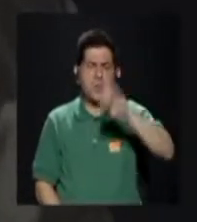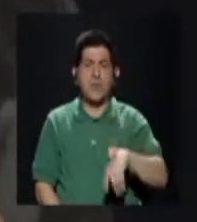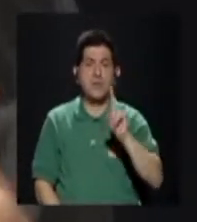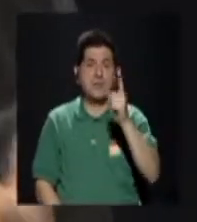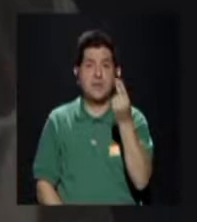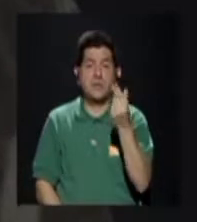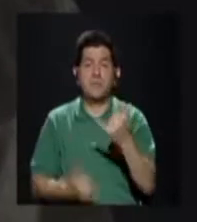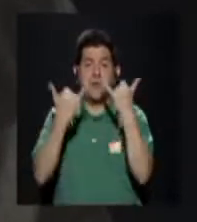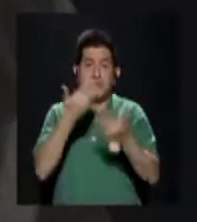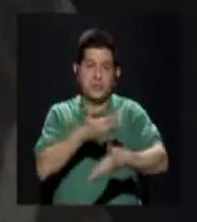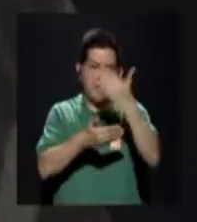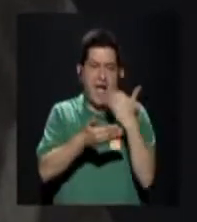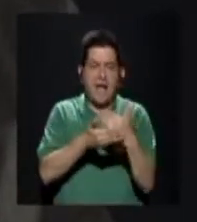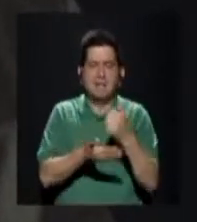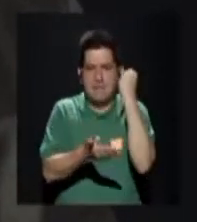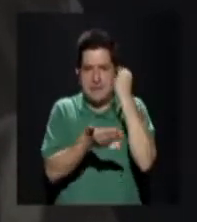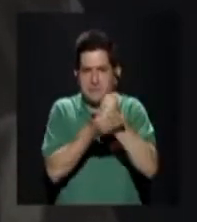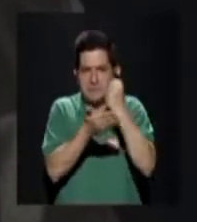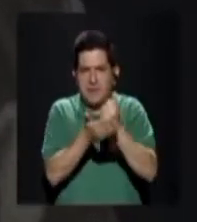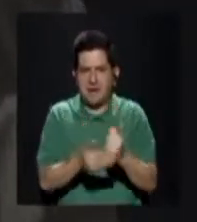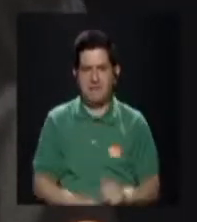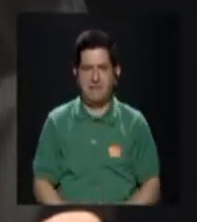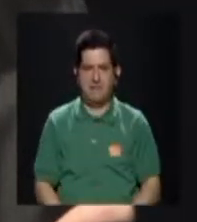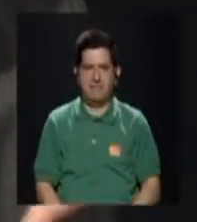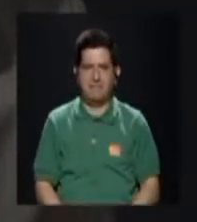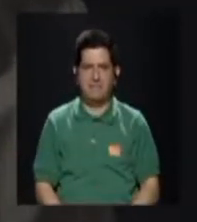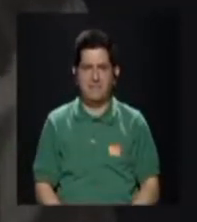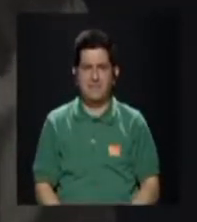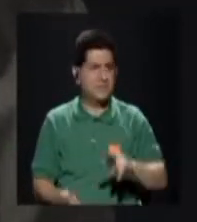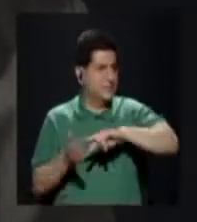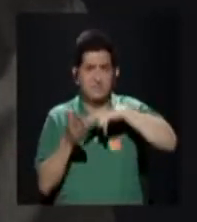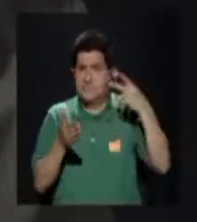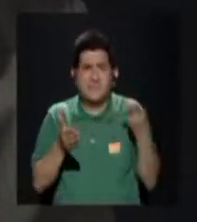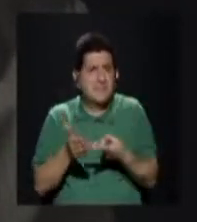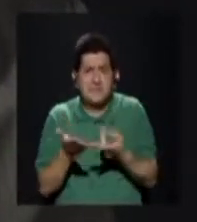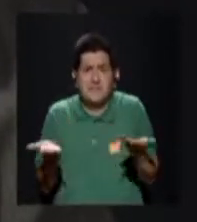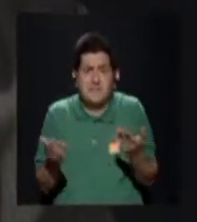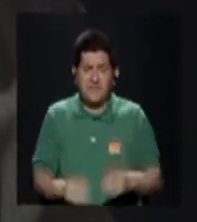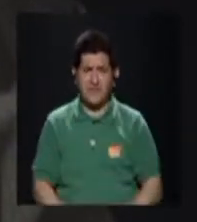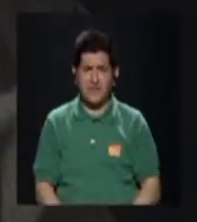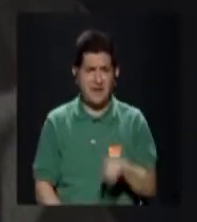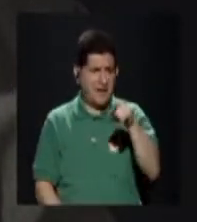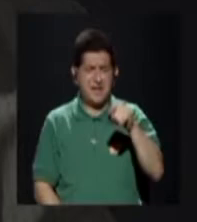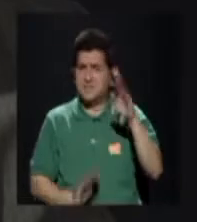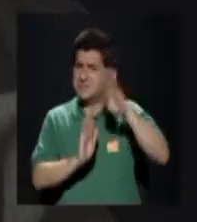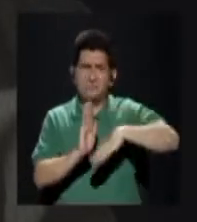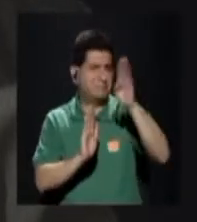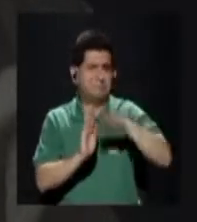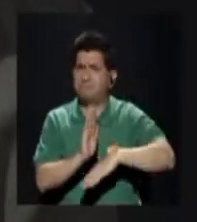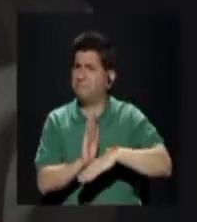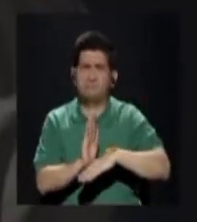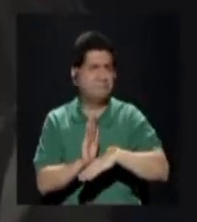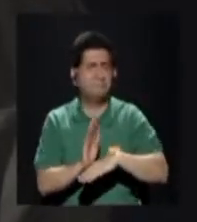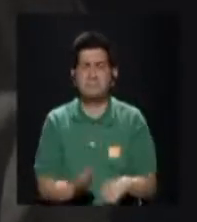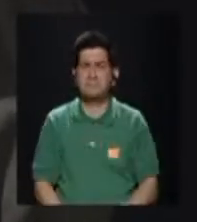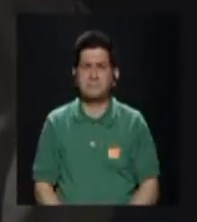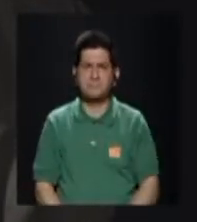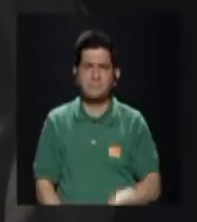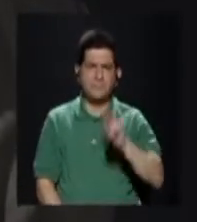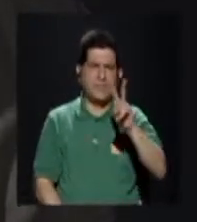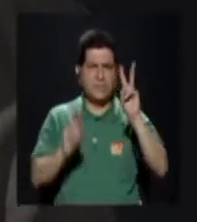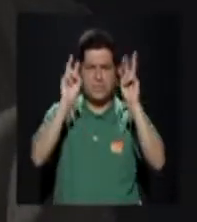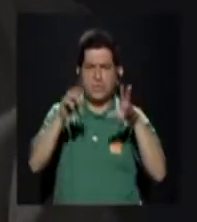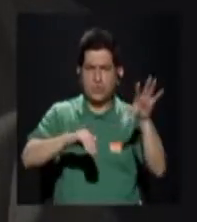precio remarcado antes del descuento. Entonces uno dice, bueno, ¿en qué quede? Esto no le veo que sea barato realmente. Y vamos por dos